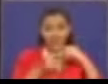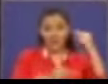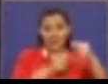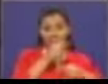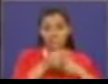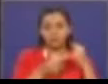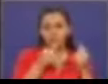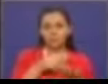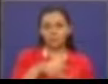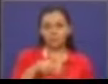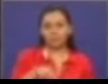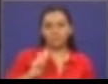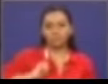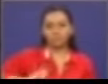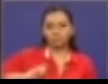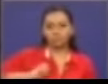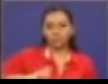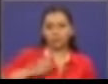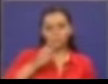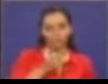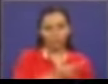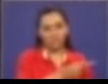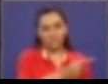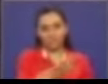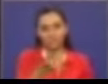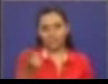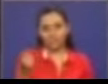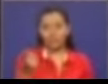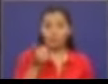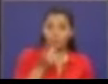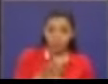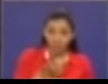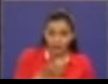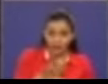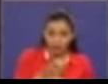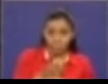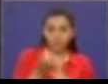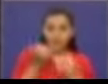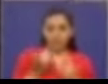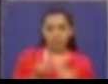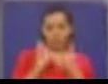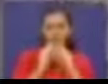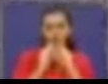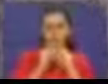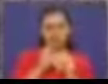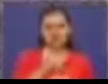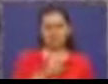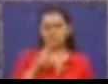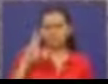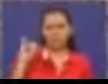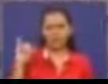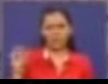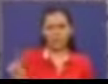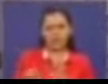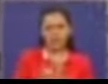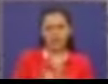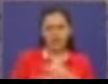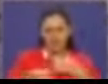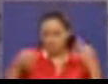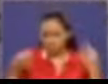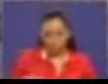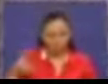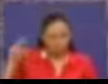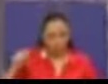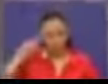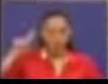para pagar sueldos y salarios del sector público. Y por ello, el Congreso lo calificó además de ilegal, porque ni siquiera